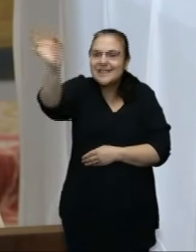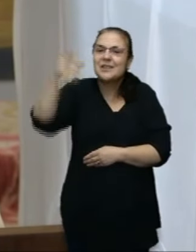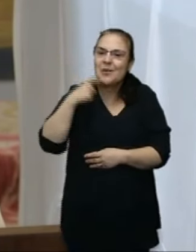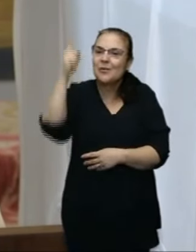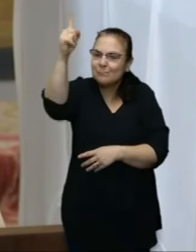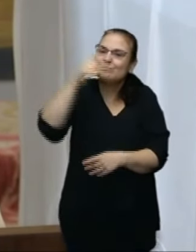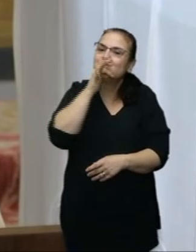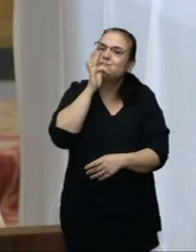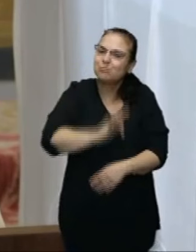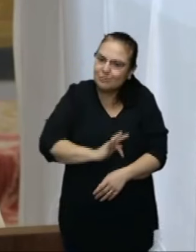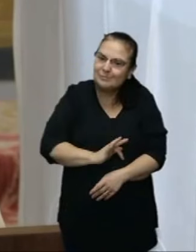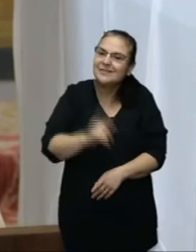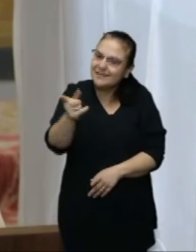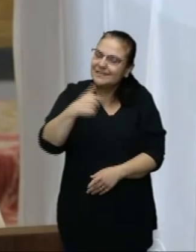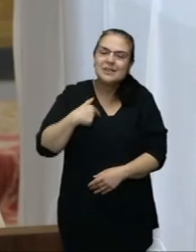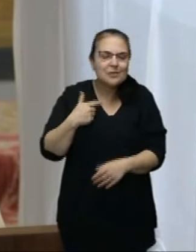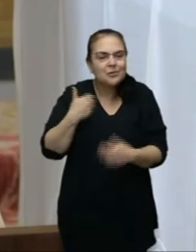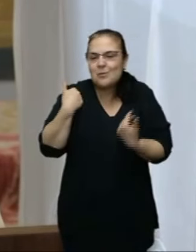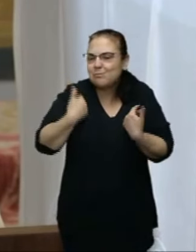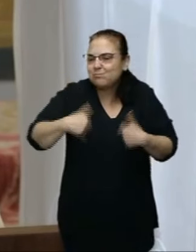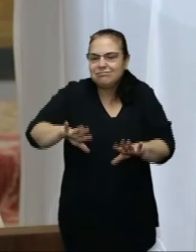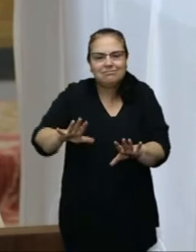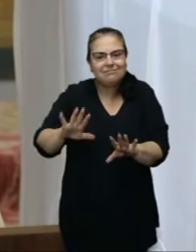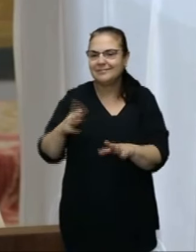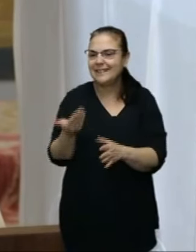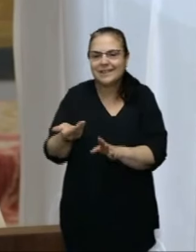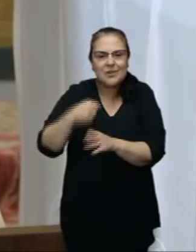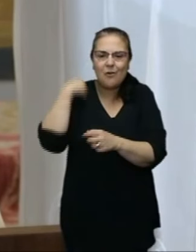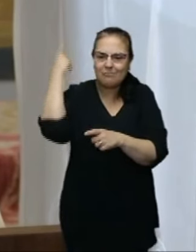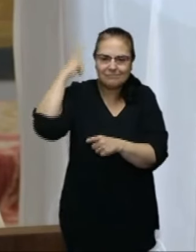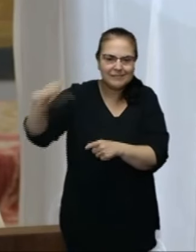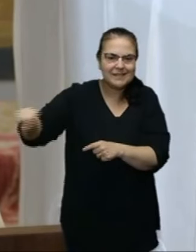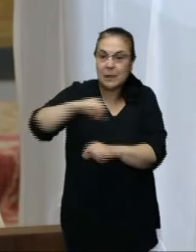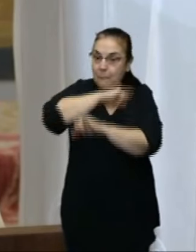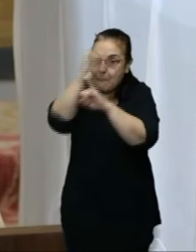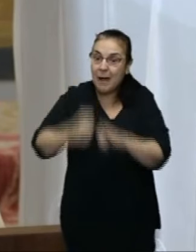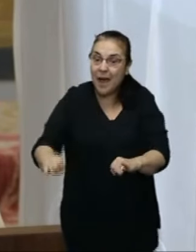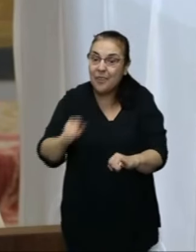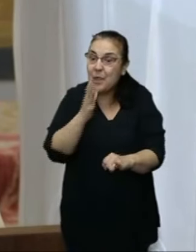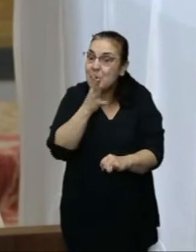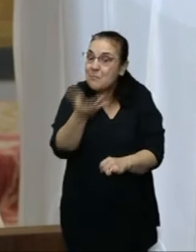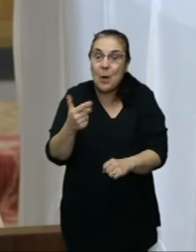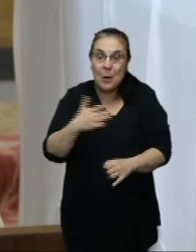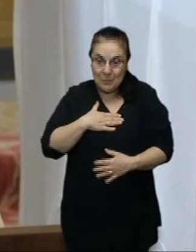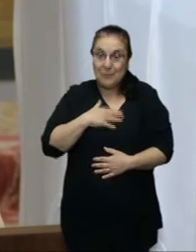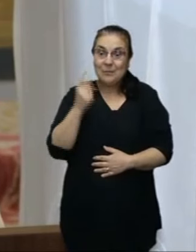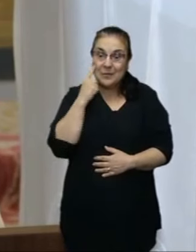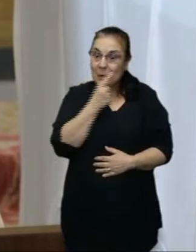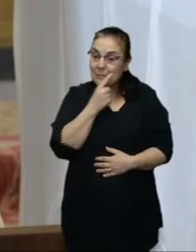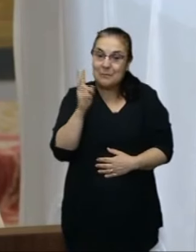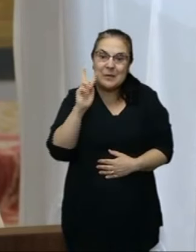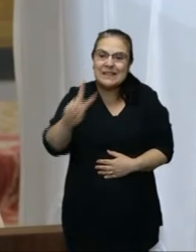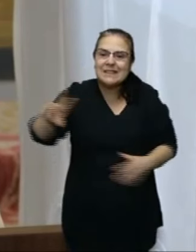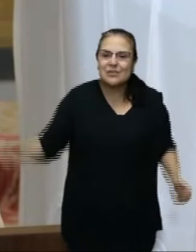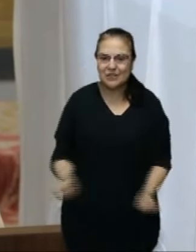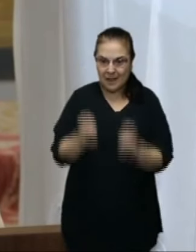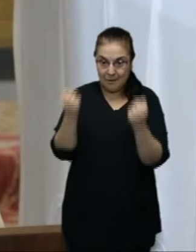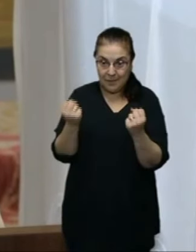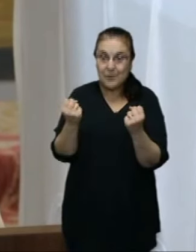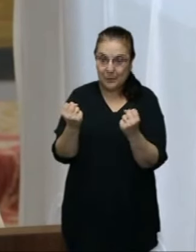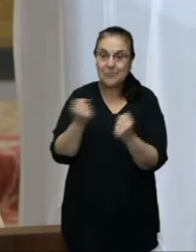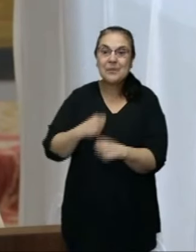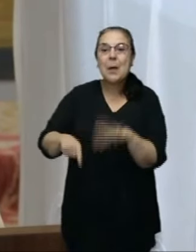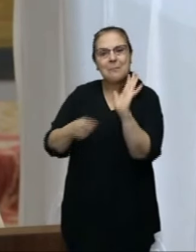promesa, puedes dejar a tu siervo irse en paz, porque mis ojos han visto a tu Salvador, a quien has presentado